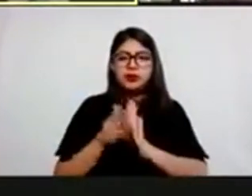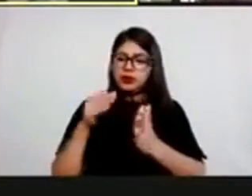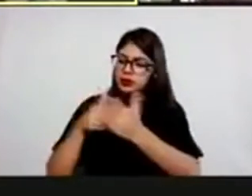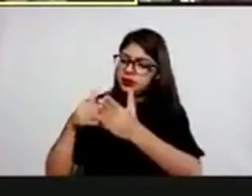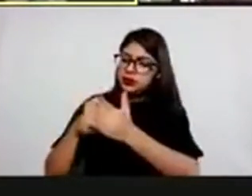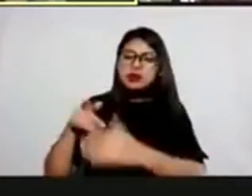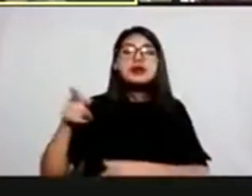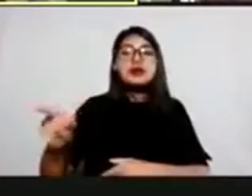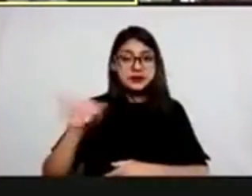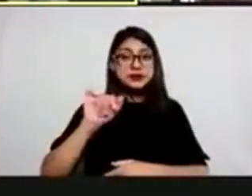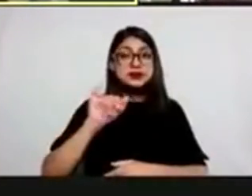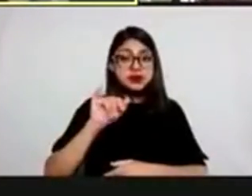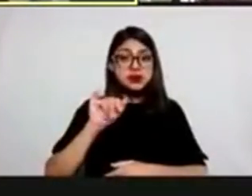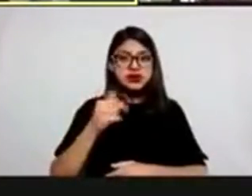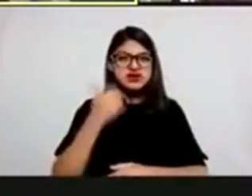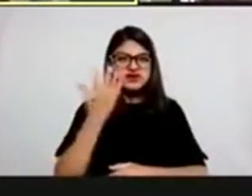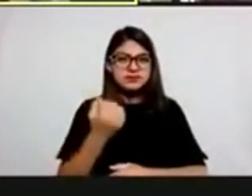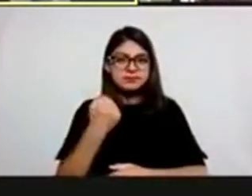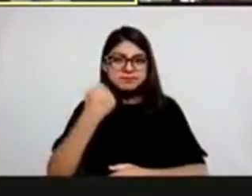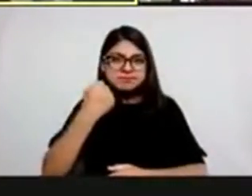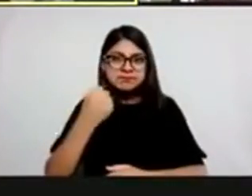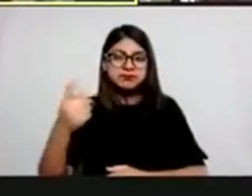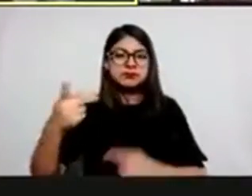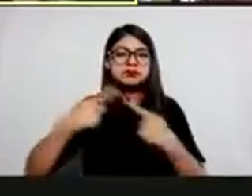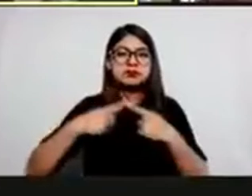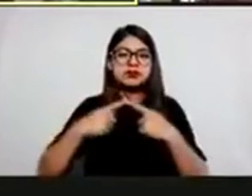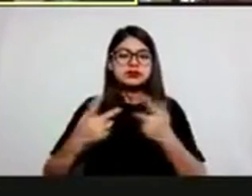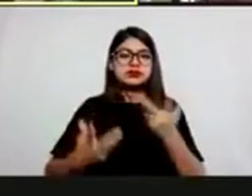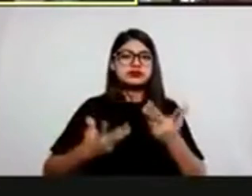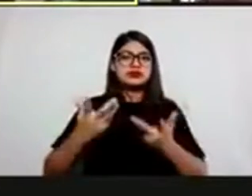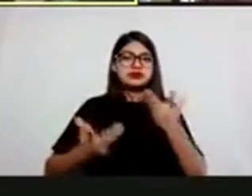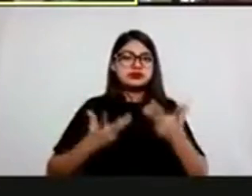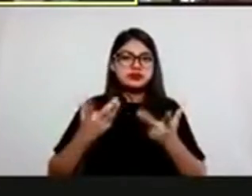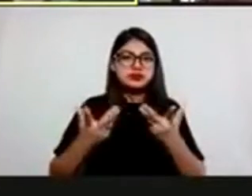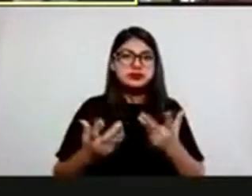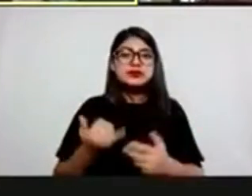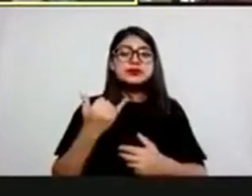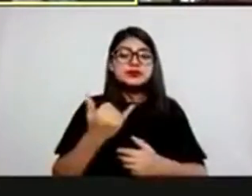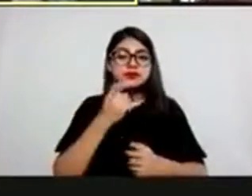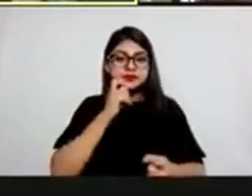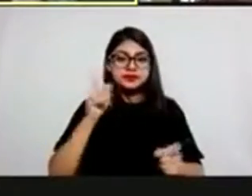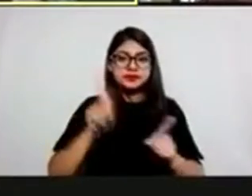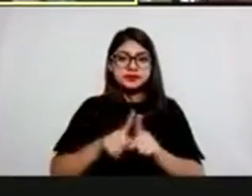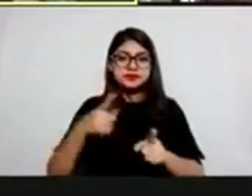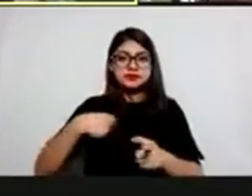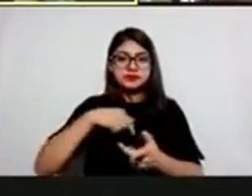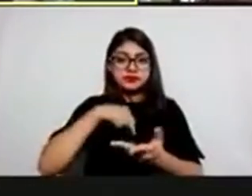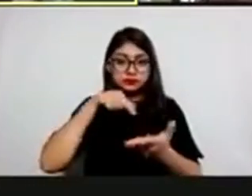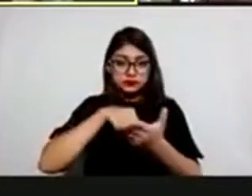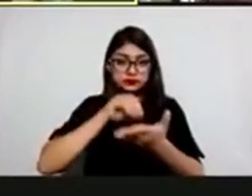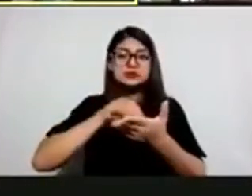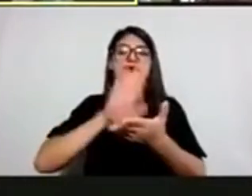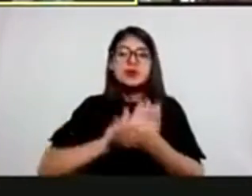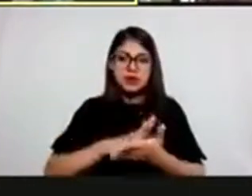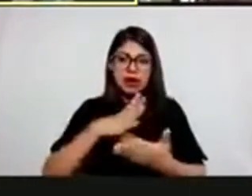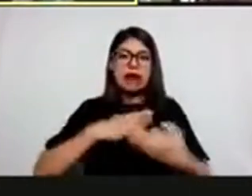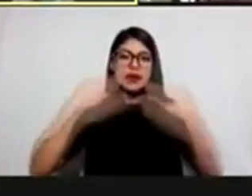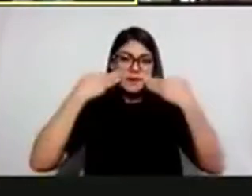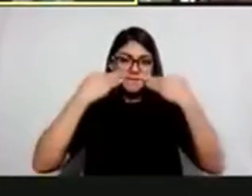en intimidación, y que también tenemos de alguna manera acreditados en el